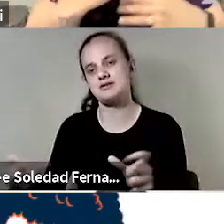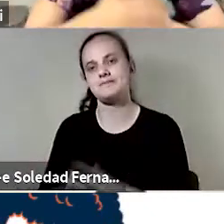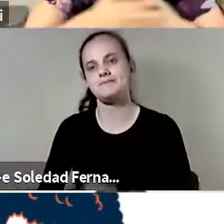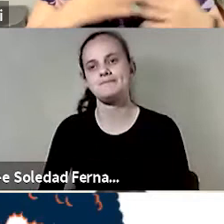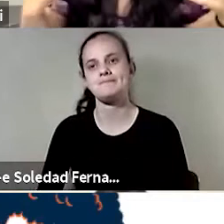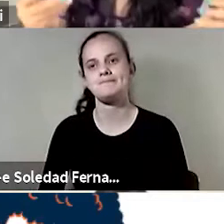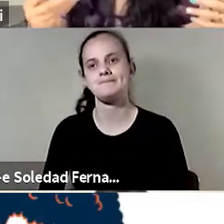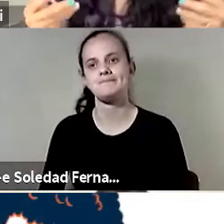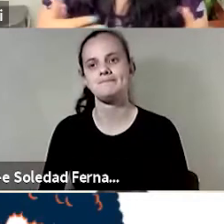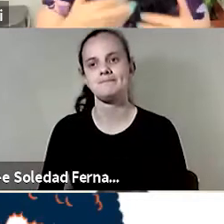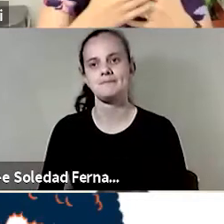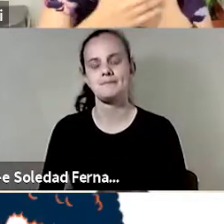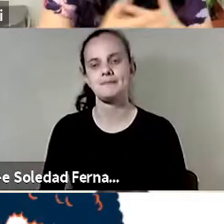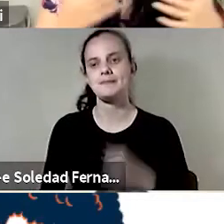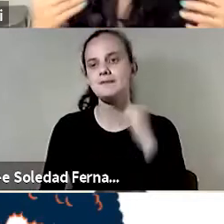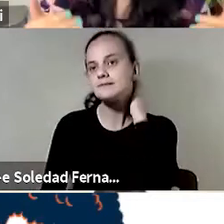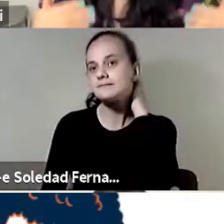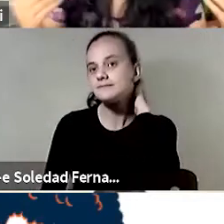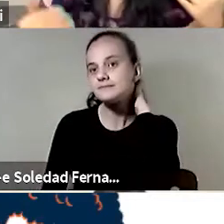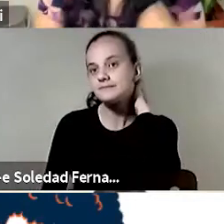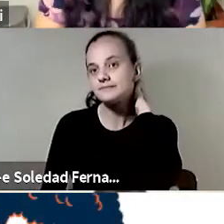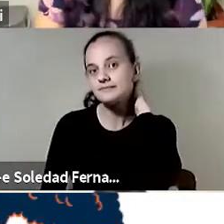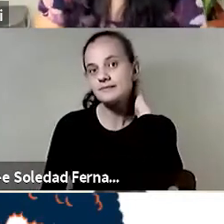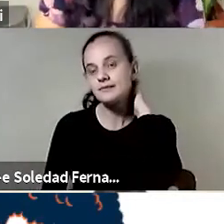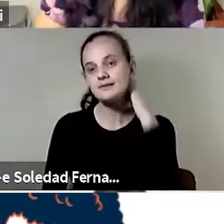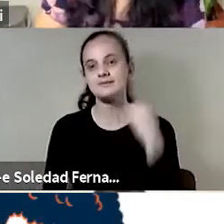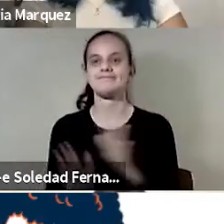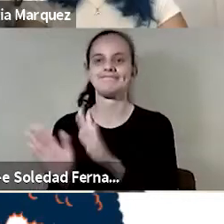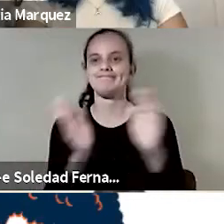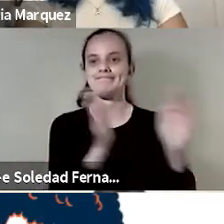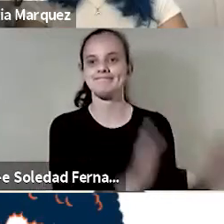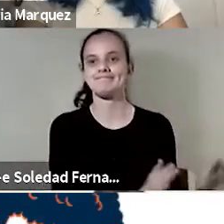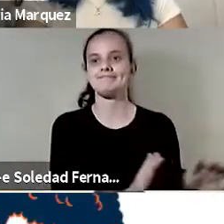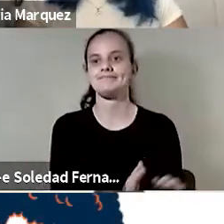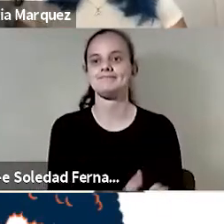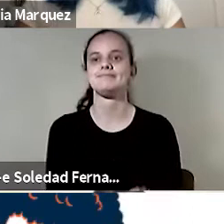sea más accesible por una mayor cantidad de personas.